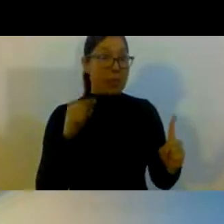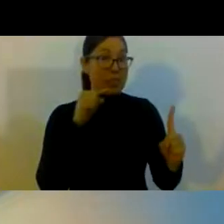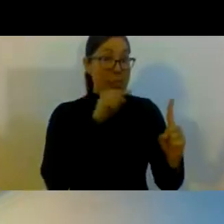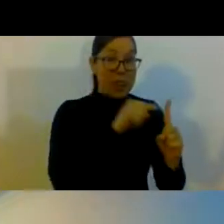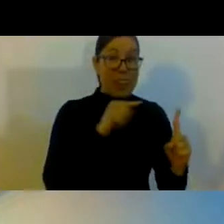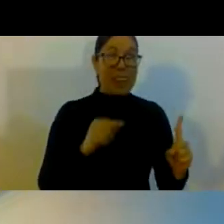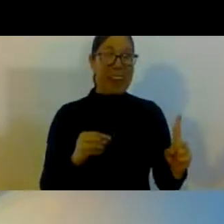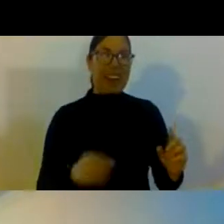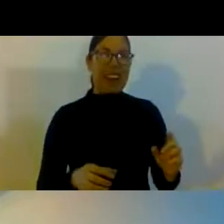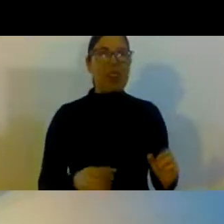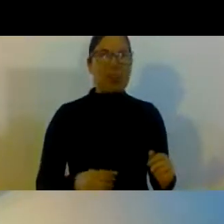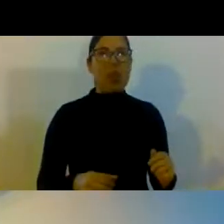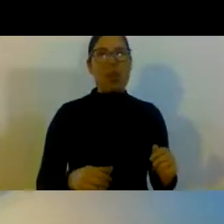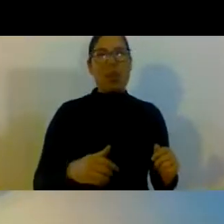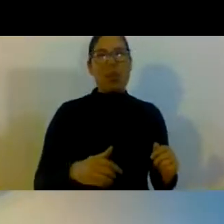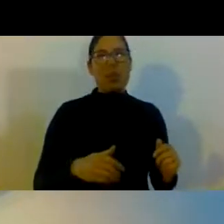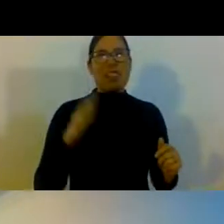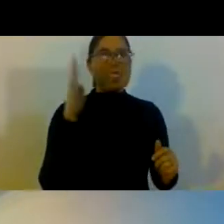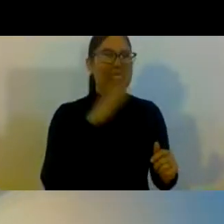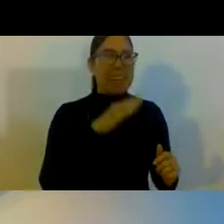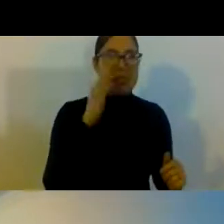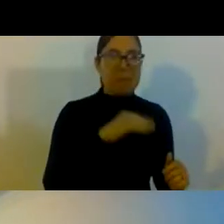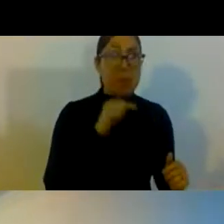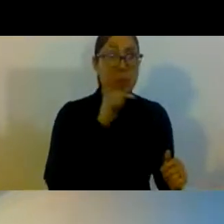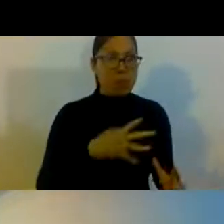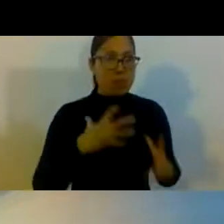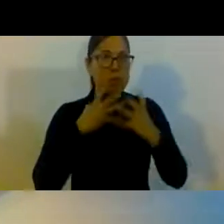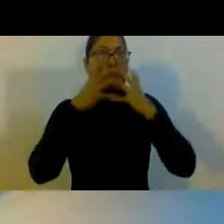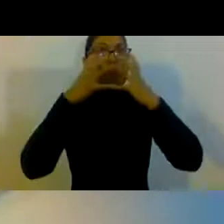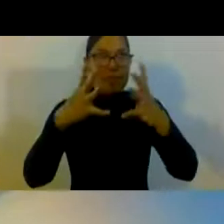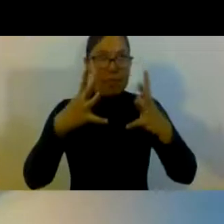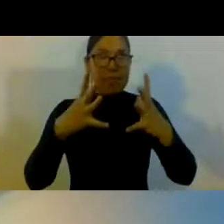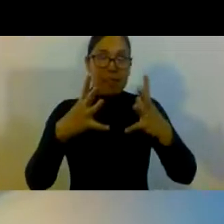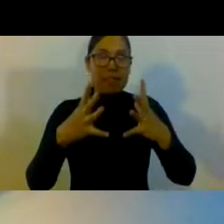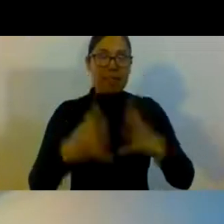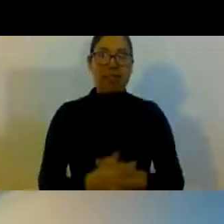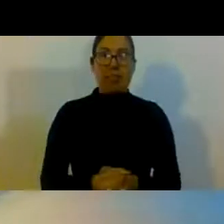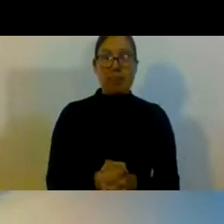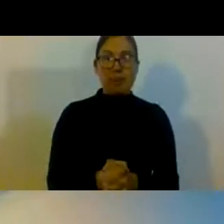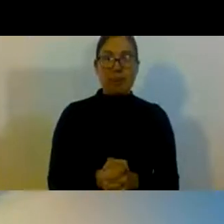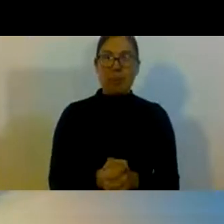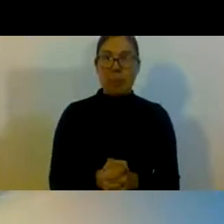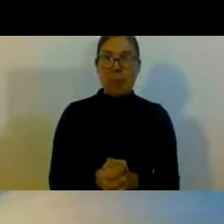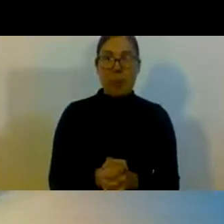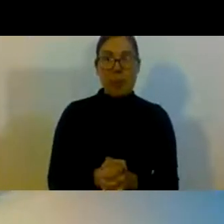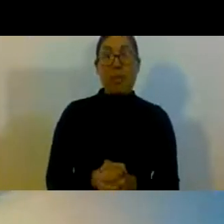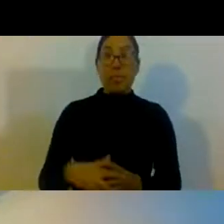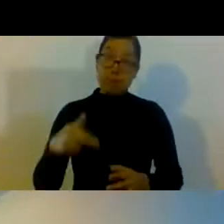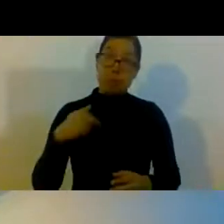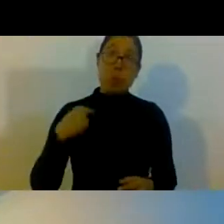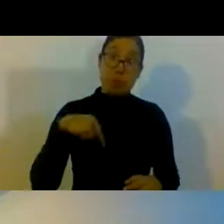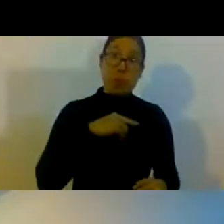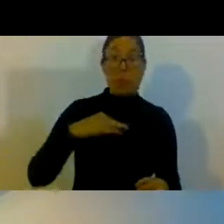lo hago con otras personas. Y que a lo mejor podemos pensar que como lo hizo con mamá y le funcionó, Estela ahí